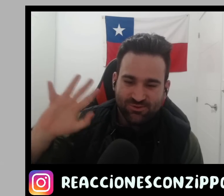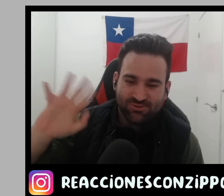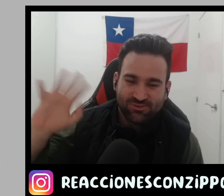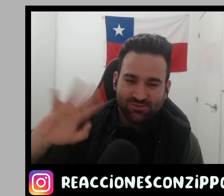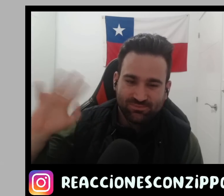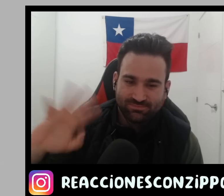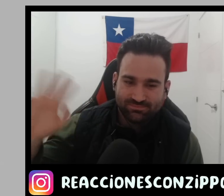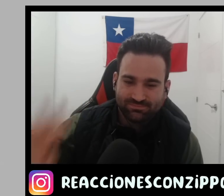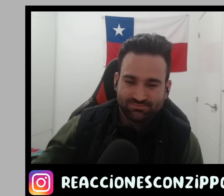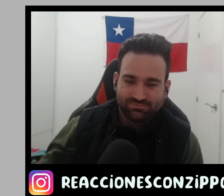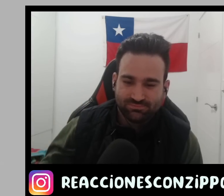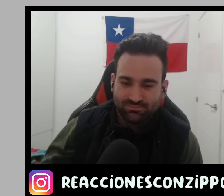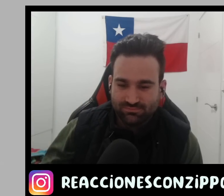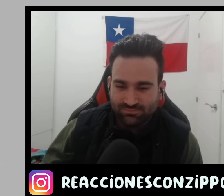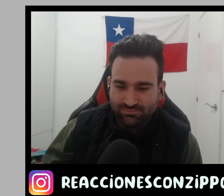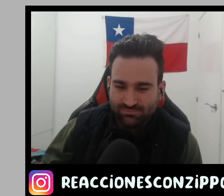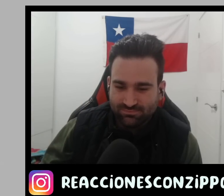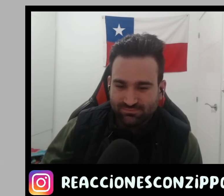adiós